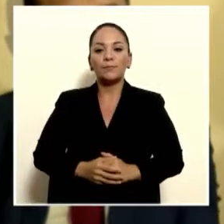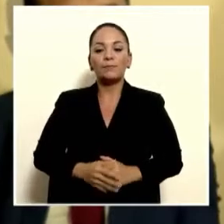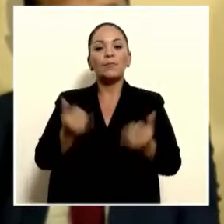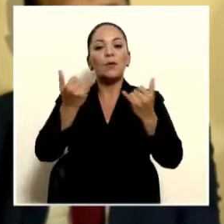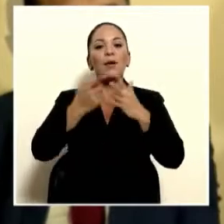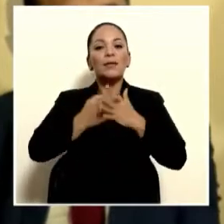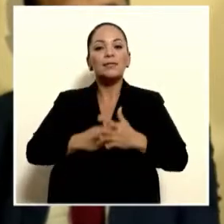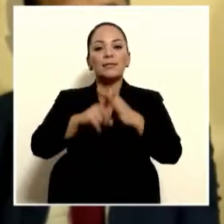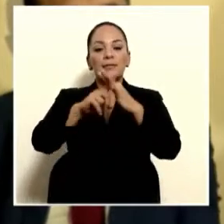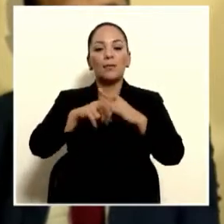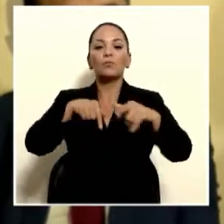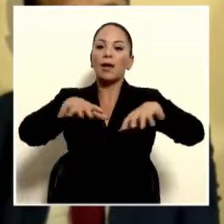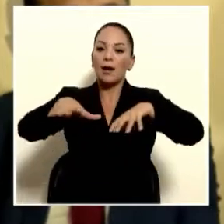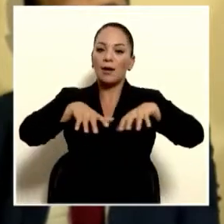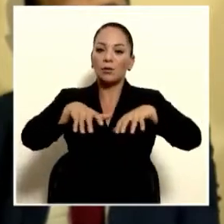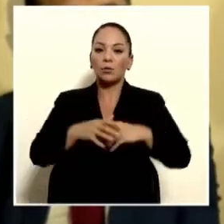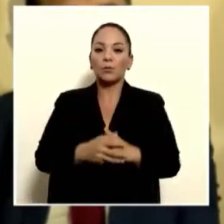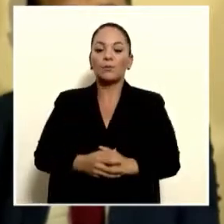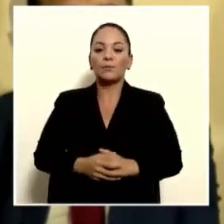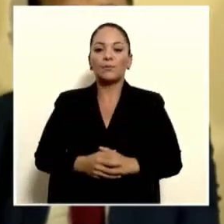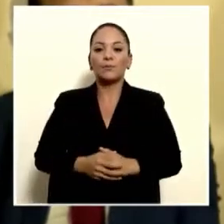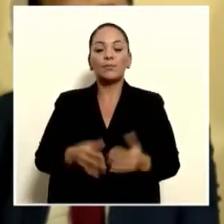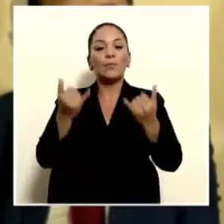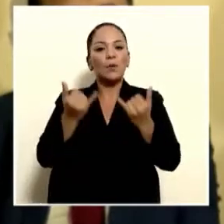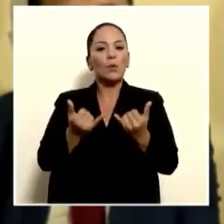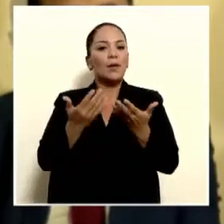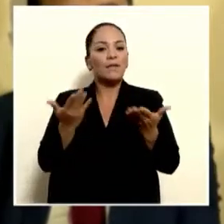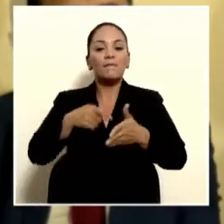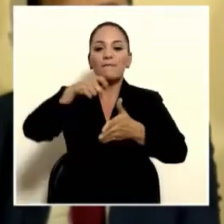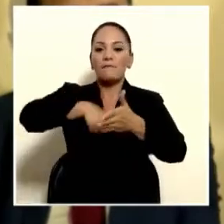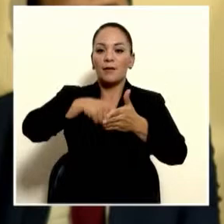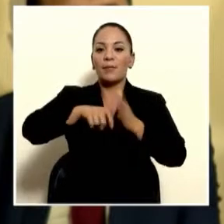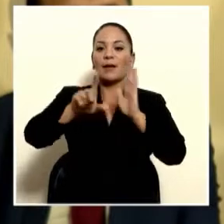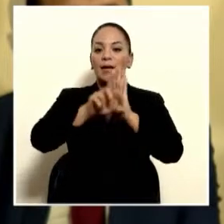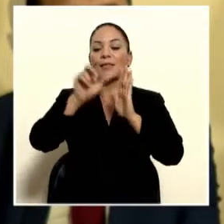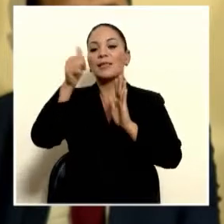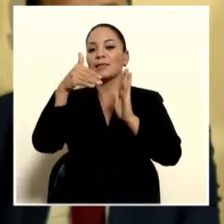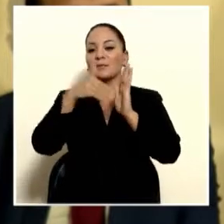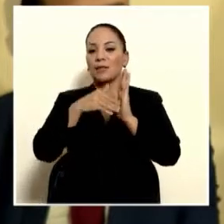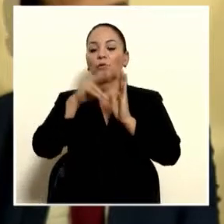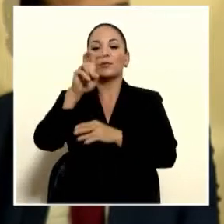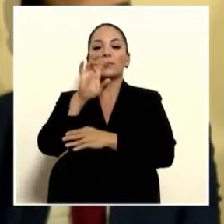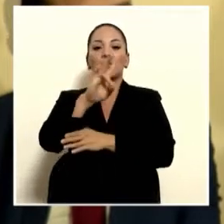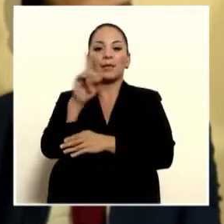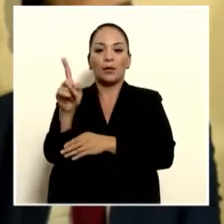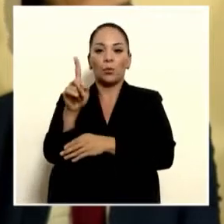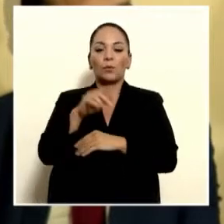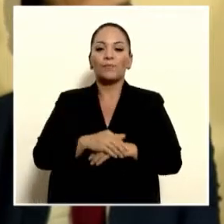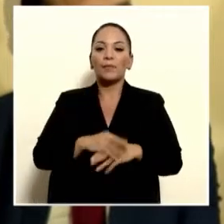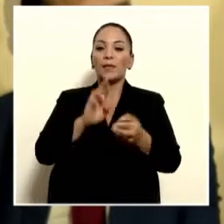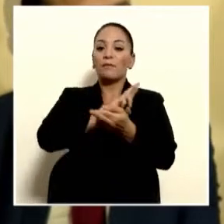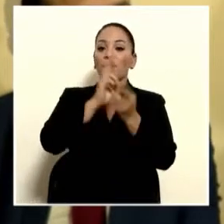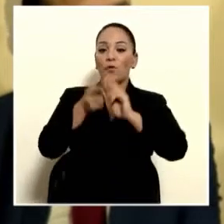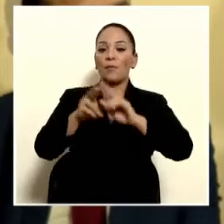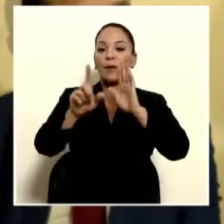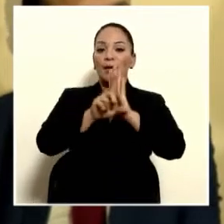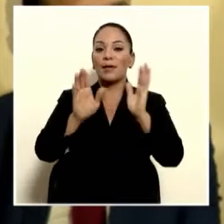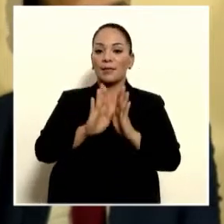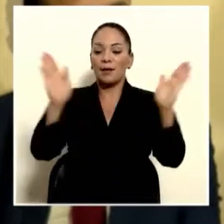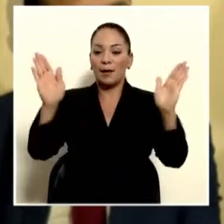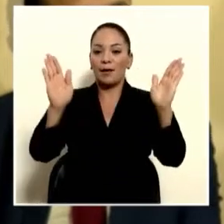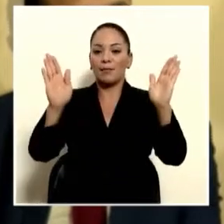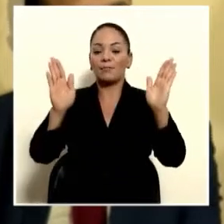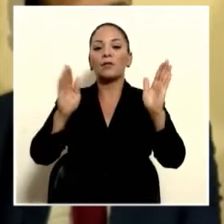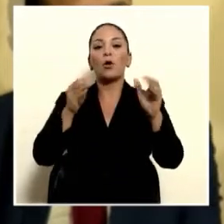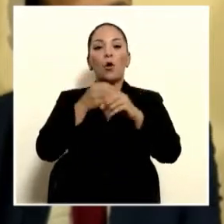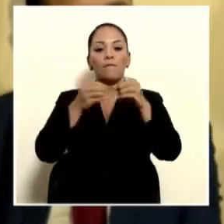dar inicio con este acto, procederemos con la firma de la Ley 10.271, reforma de la Ley General de